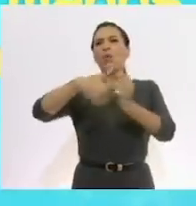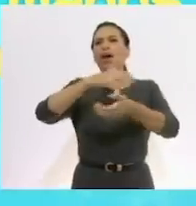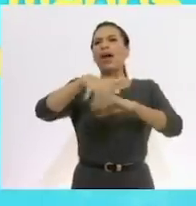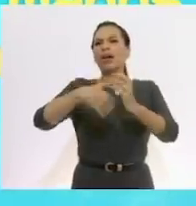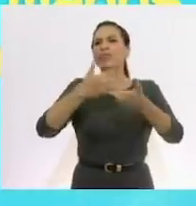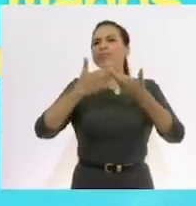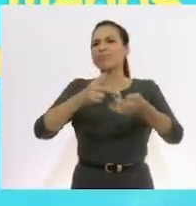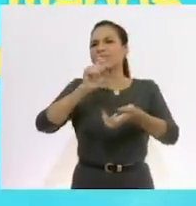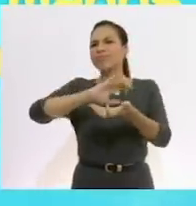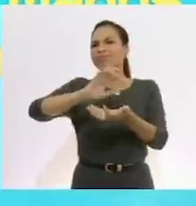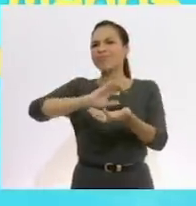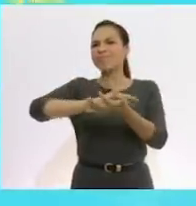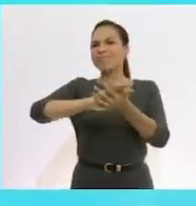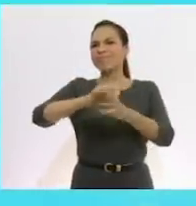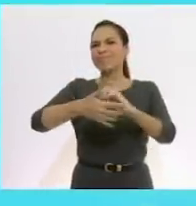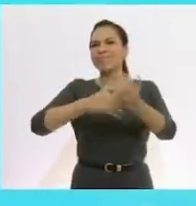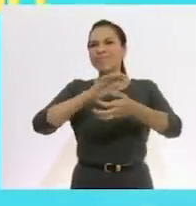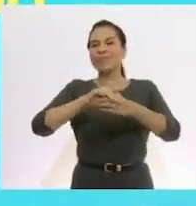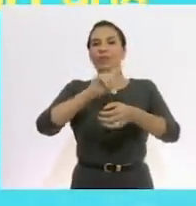con agua.